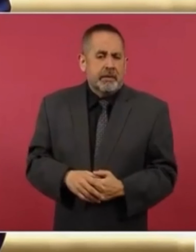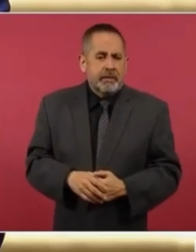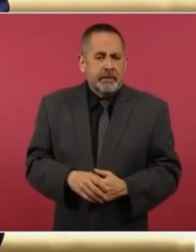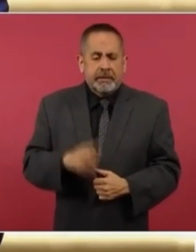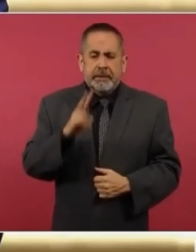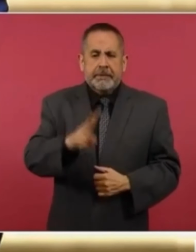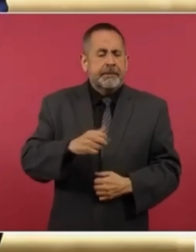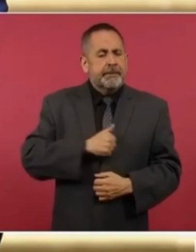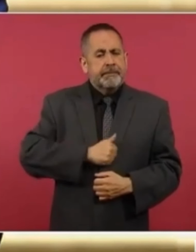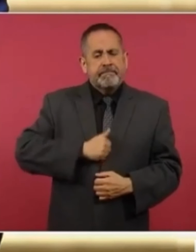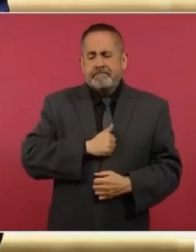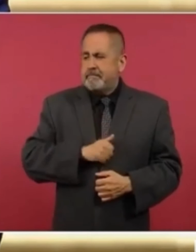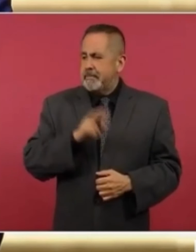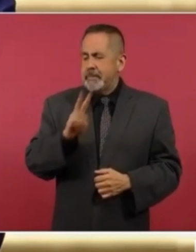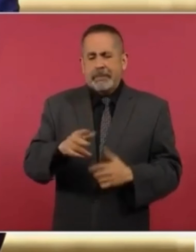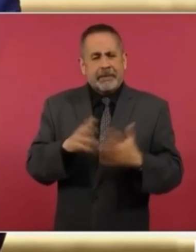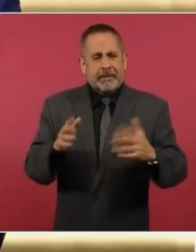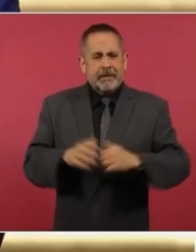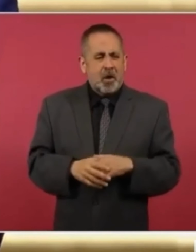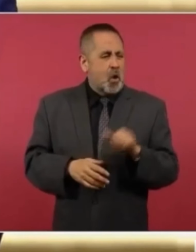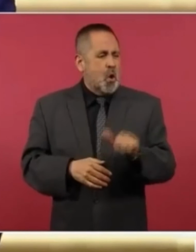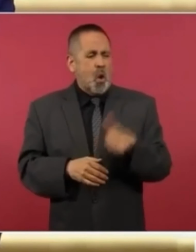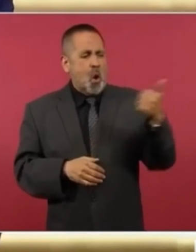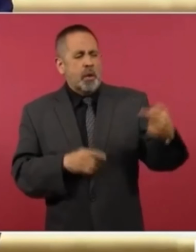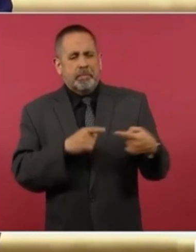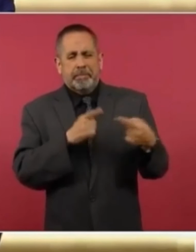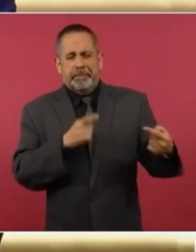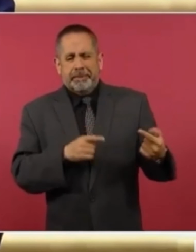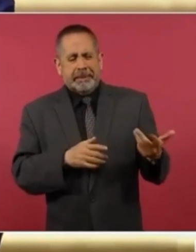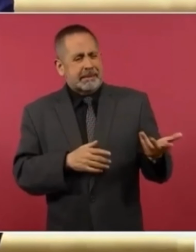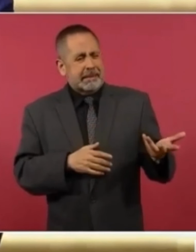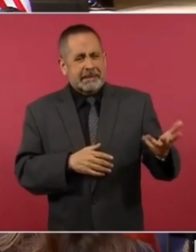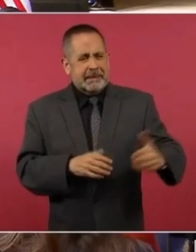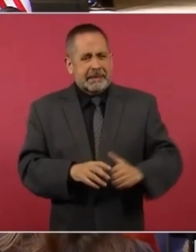lamentablemente, otros